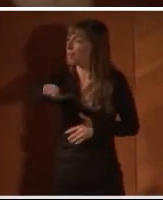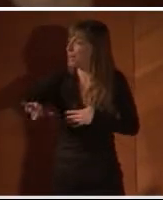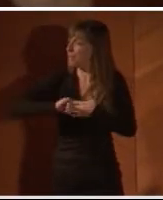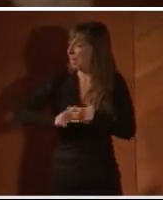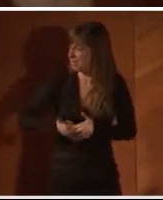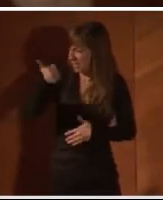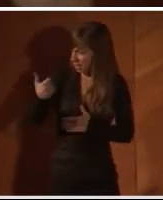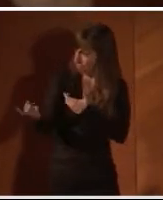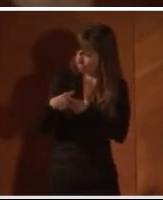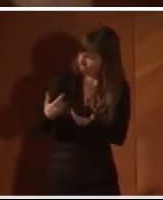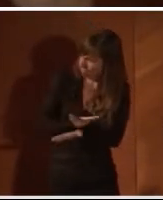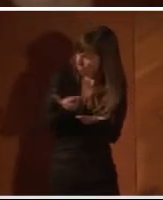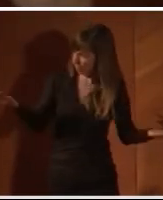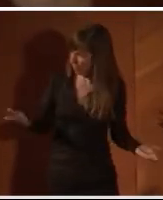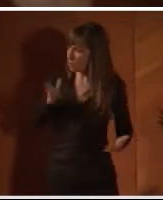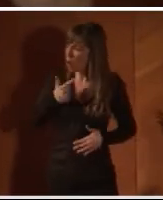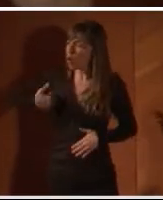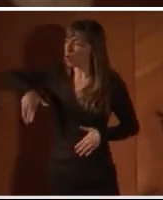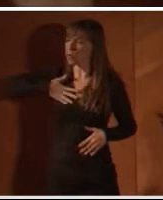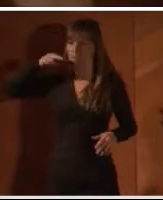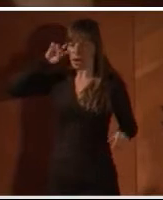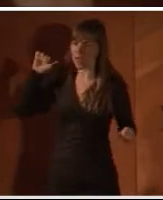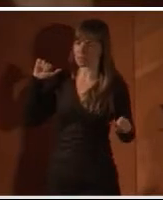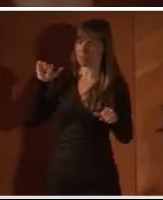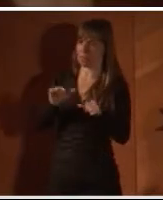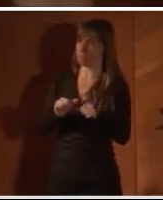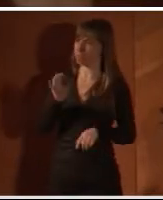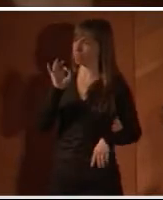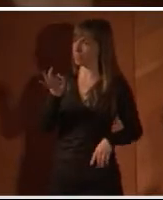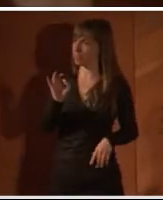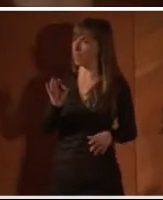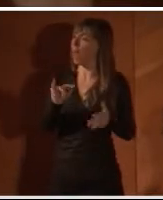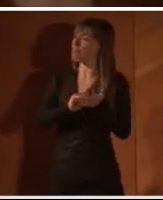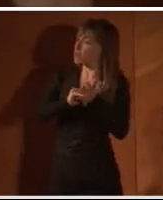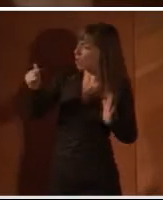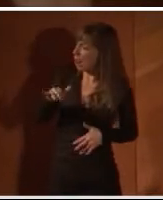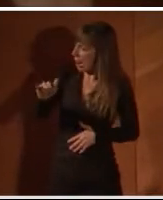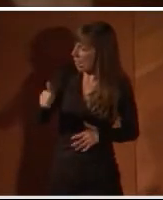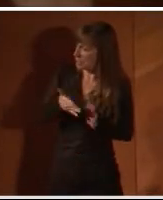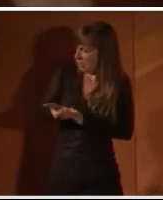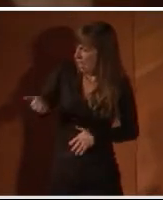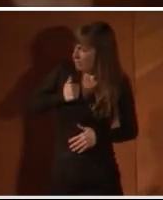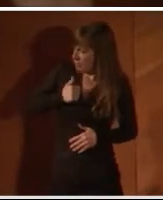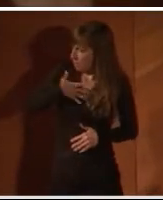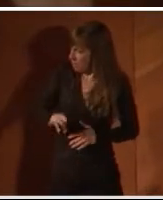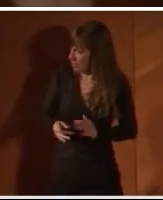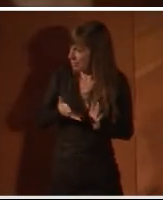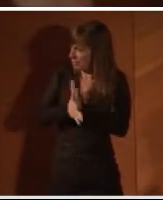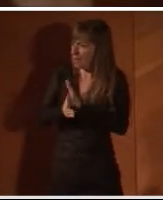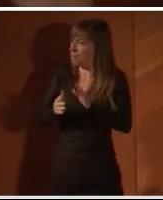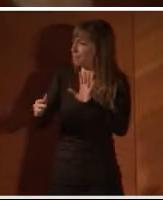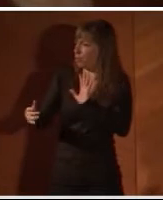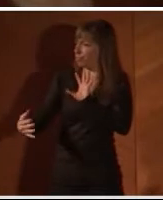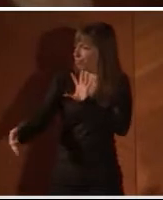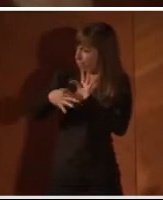experiencia que nos permite ser conscientes de que gracias a la tecnología las distancias se han roto. A mí me gusta a